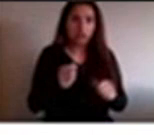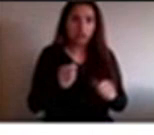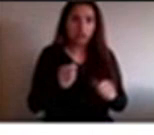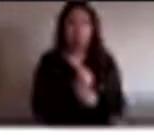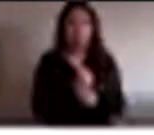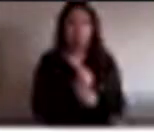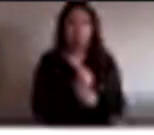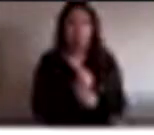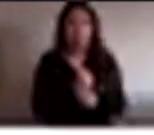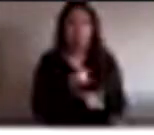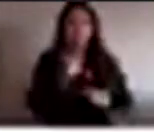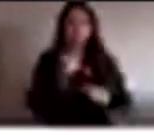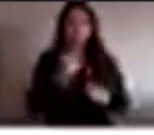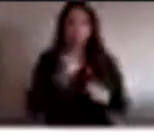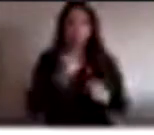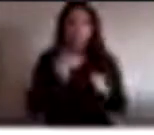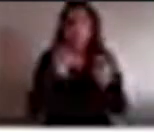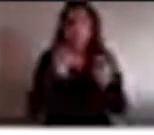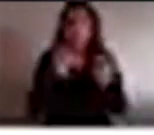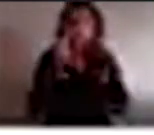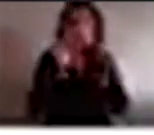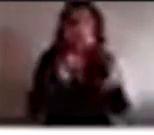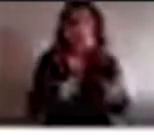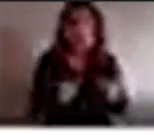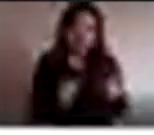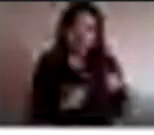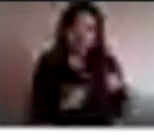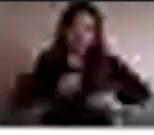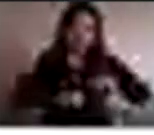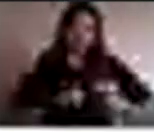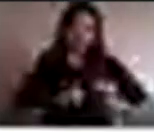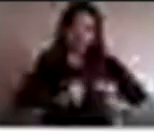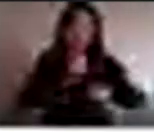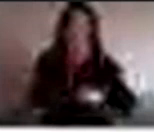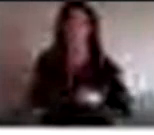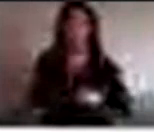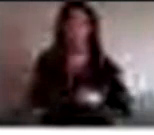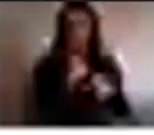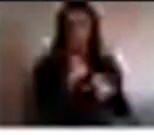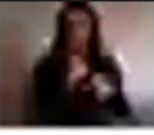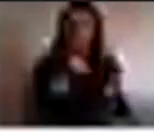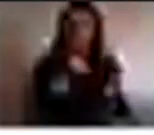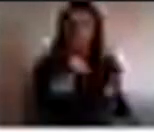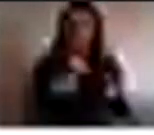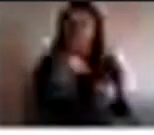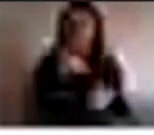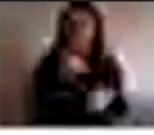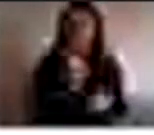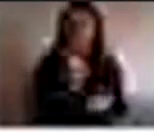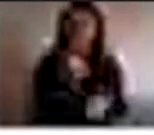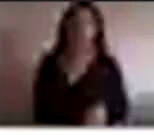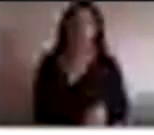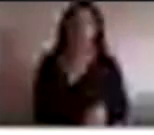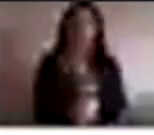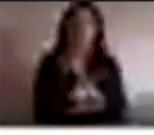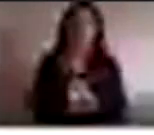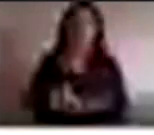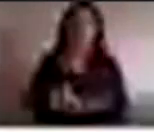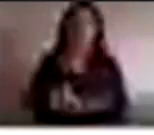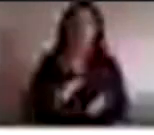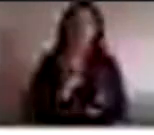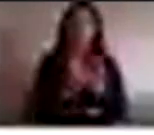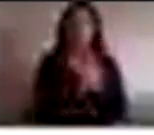del sector privado y la multa que se aplica es la del artículo 506 del Código del Trabajo